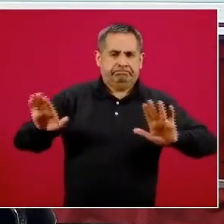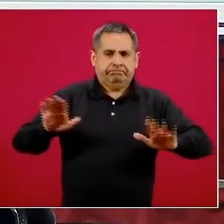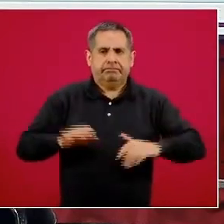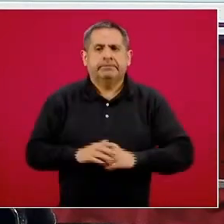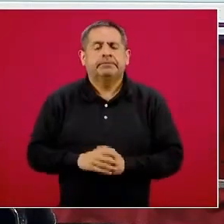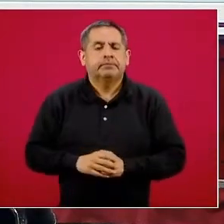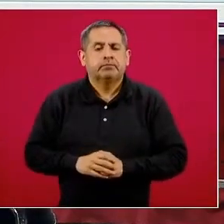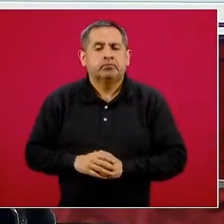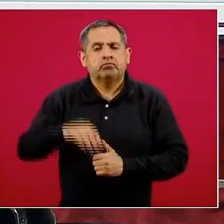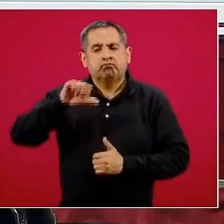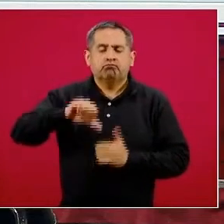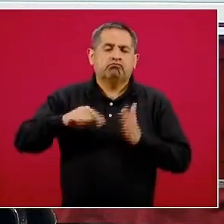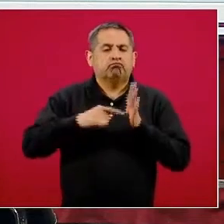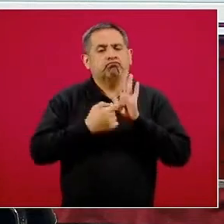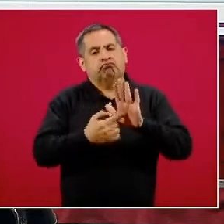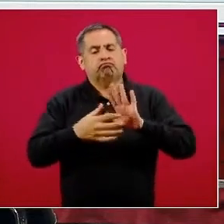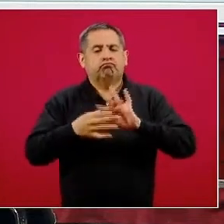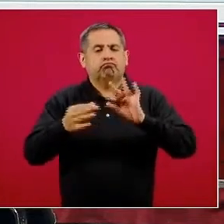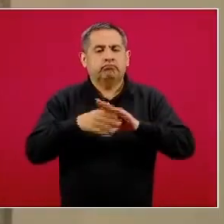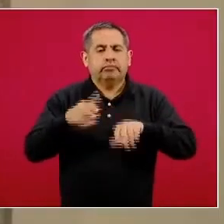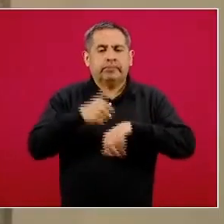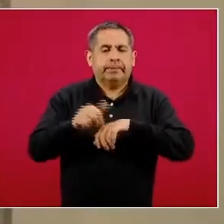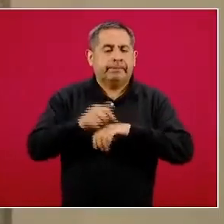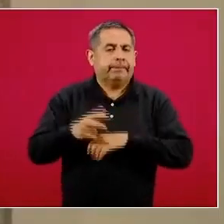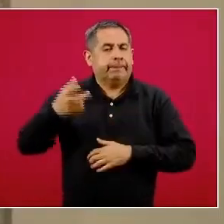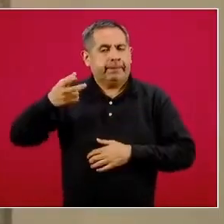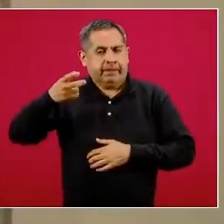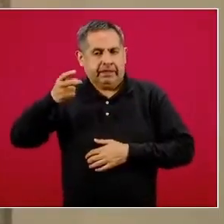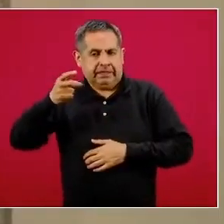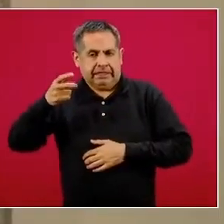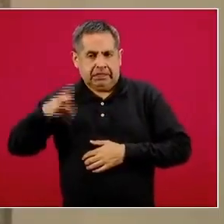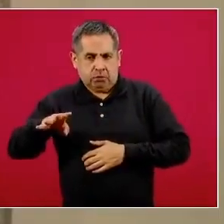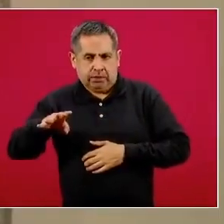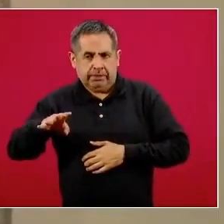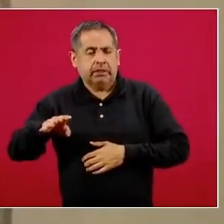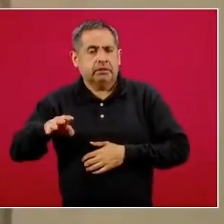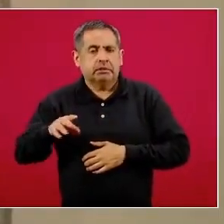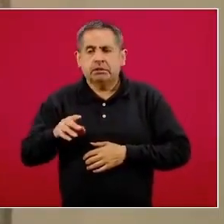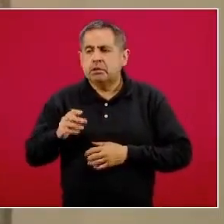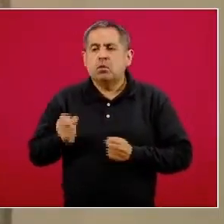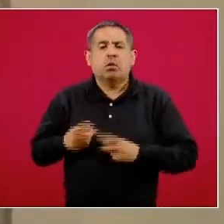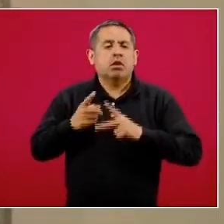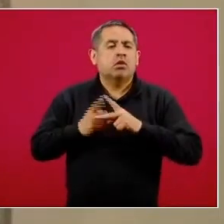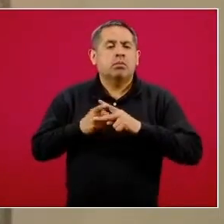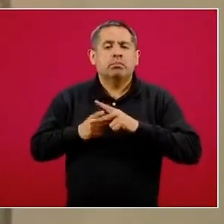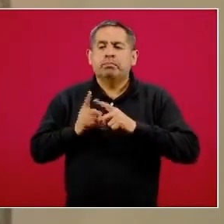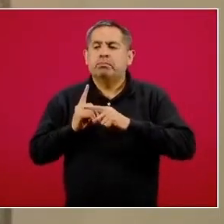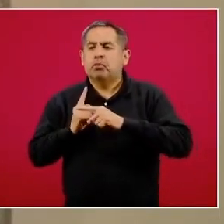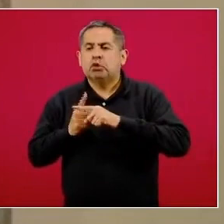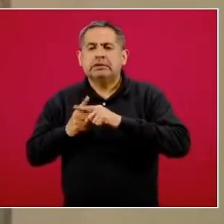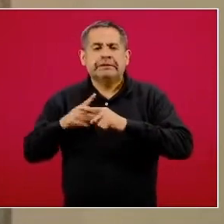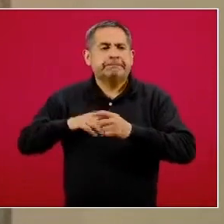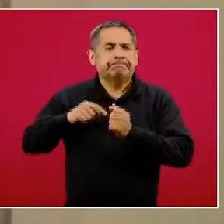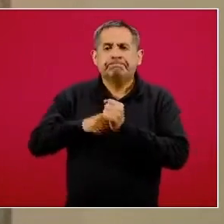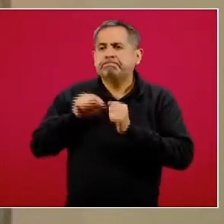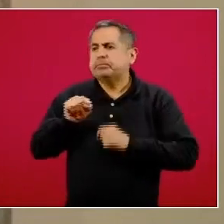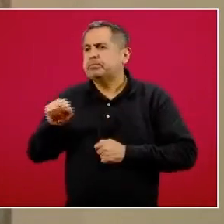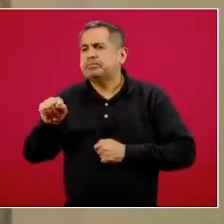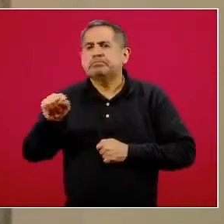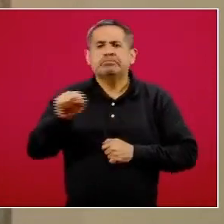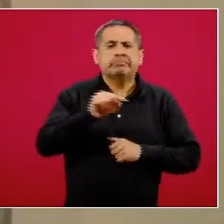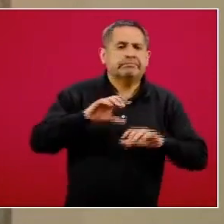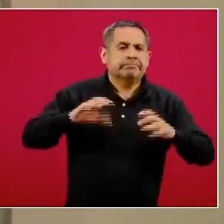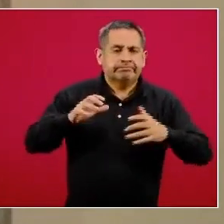Hoy presentamos la semana número 39, el índice de positividad de los casos que